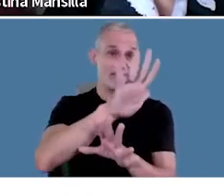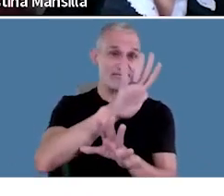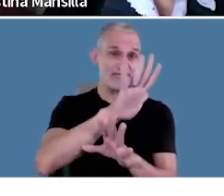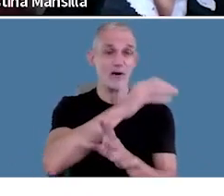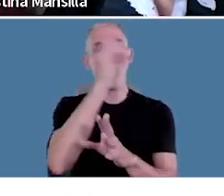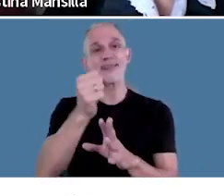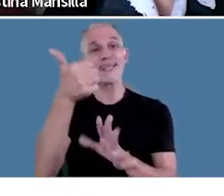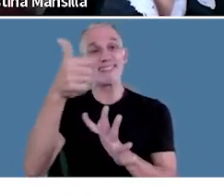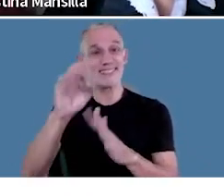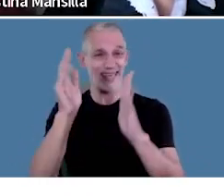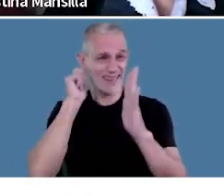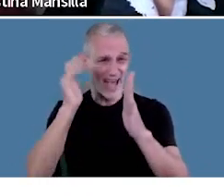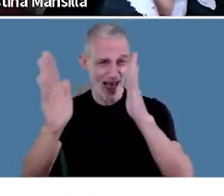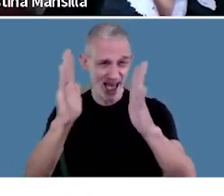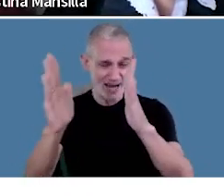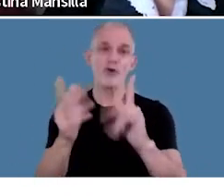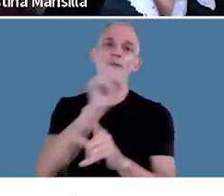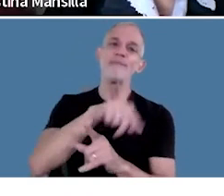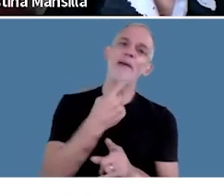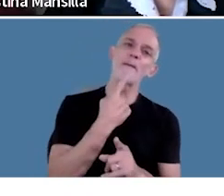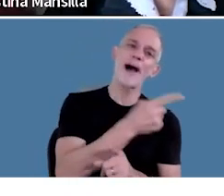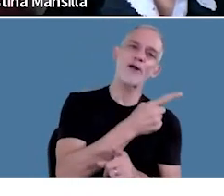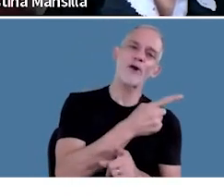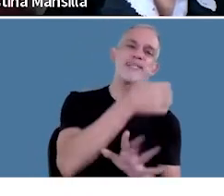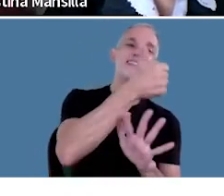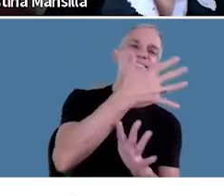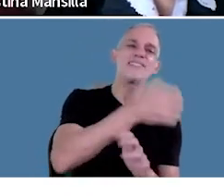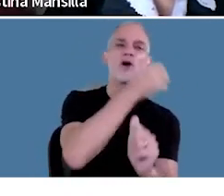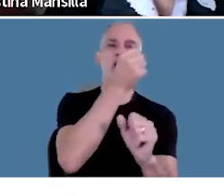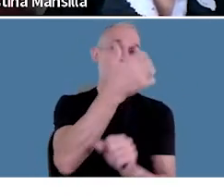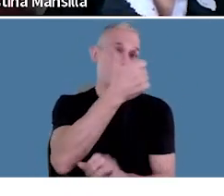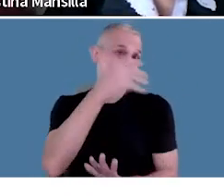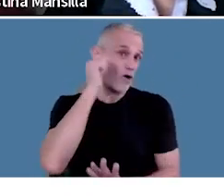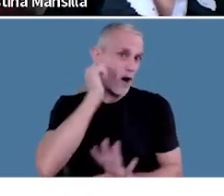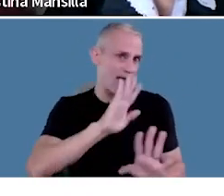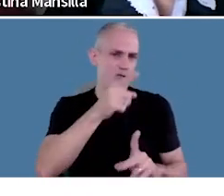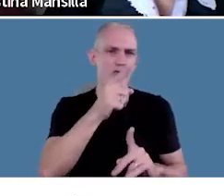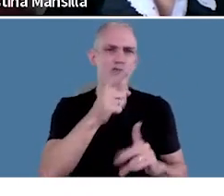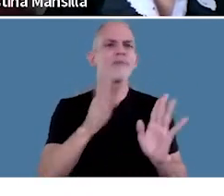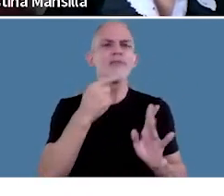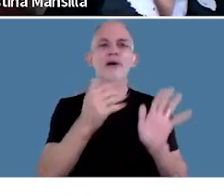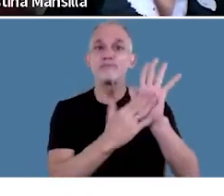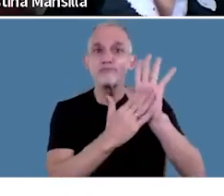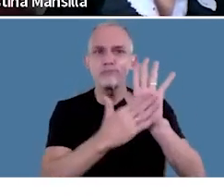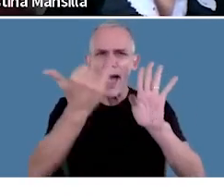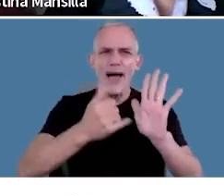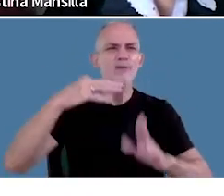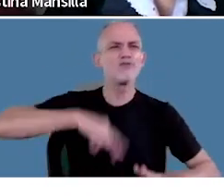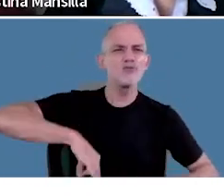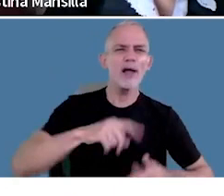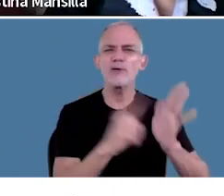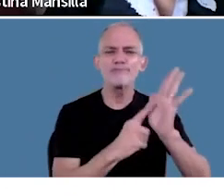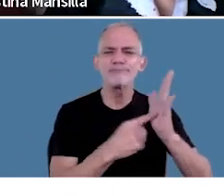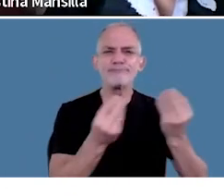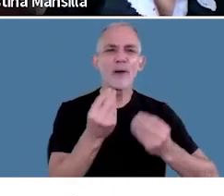y 60 años, y para hombres 65 años, siempre que acrediten ciertos ingresos,